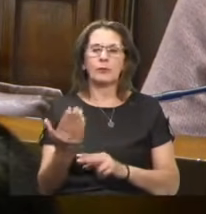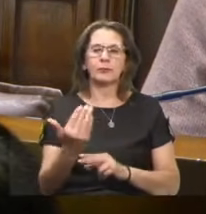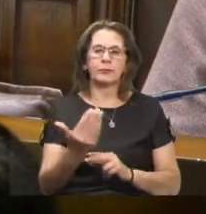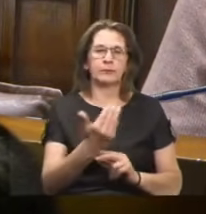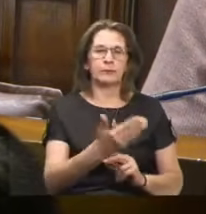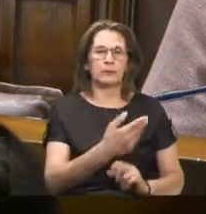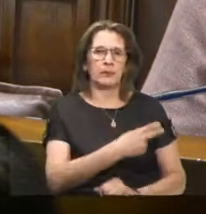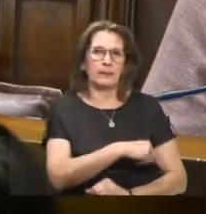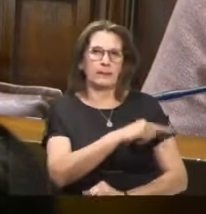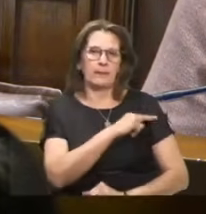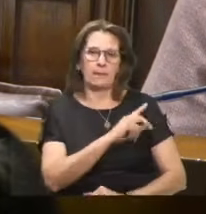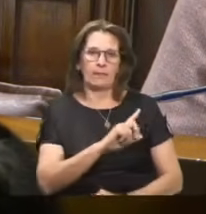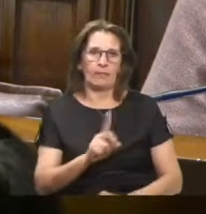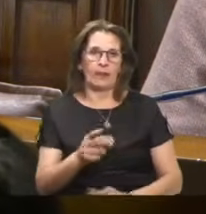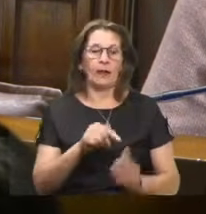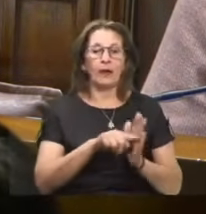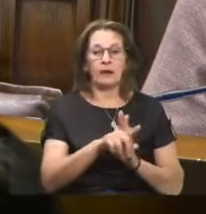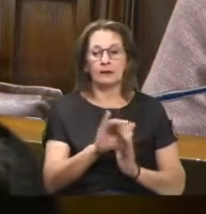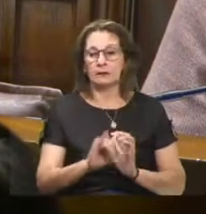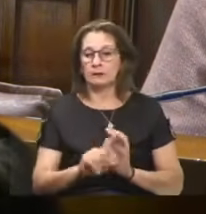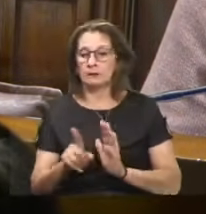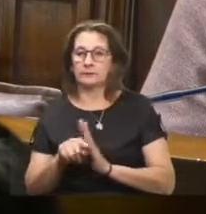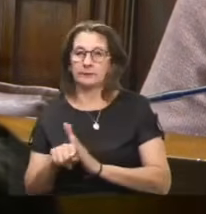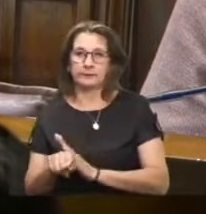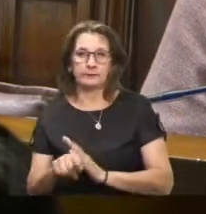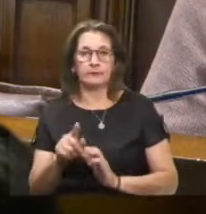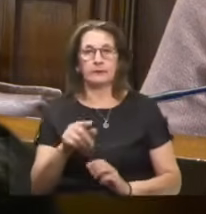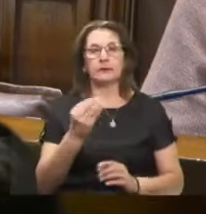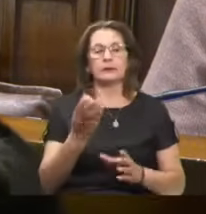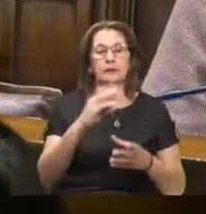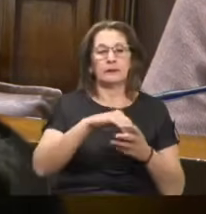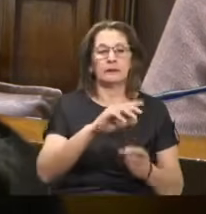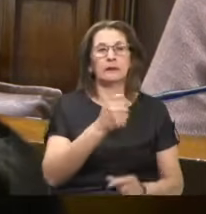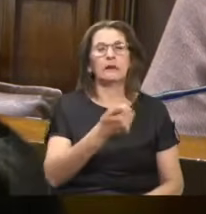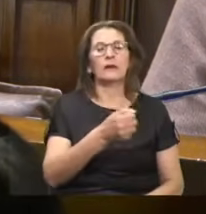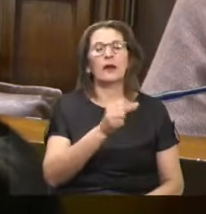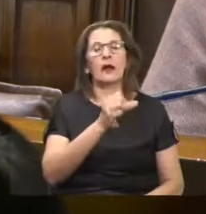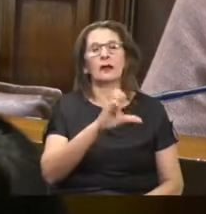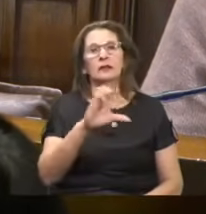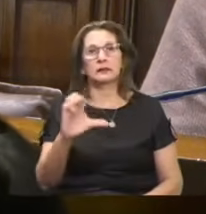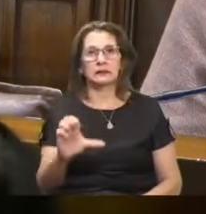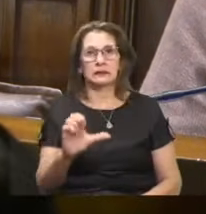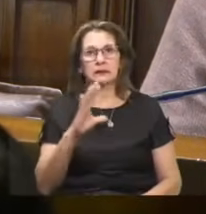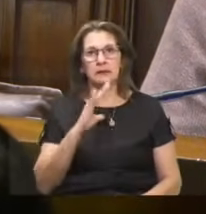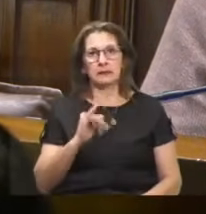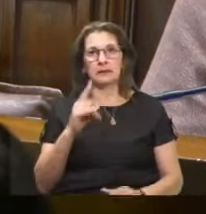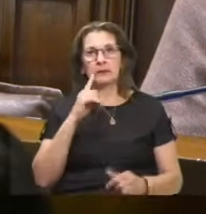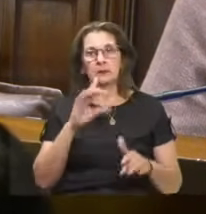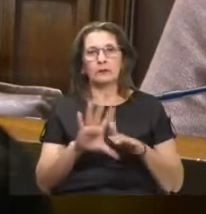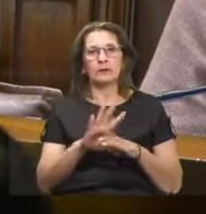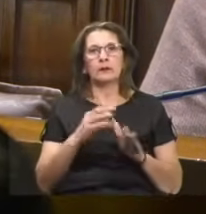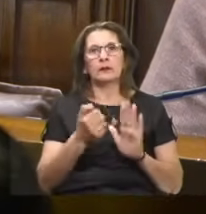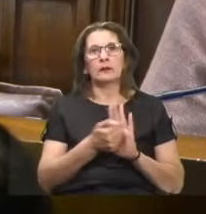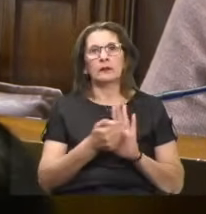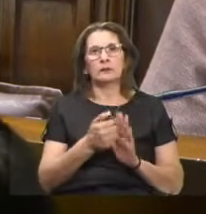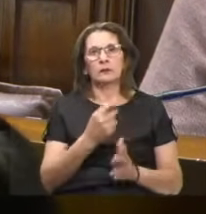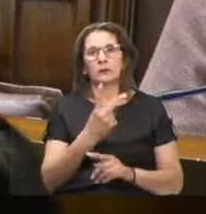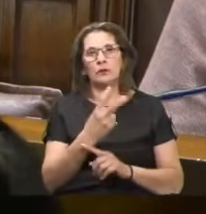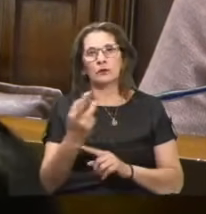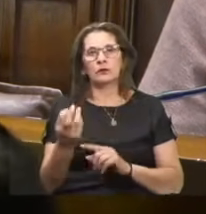que directa o indirectamente dependan de ACE y tienen la incompatibilidad del artículo 200 de la